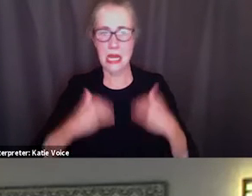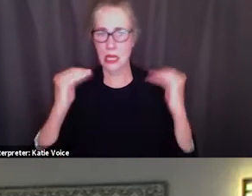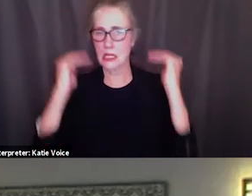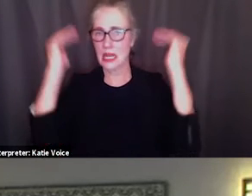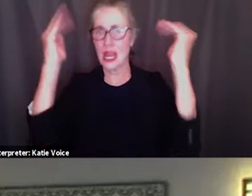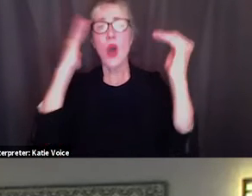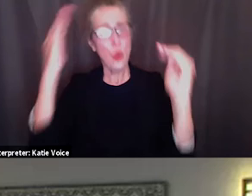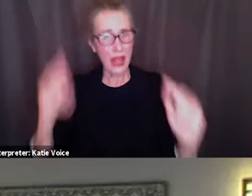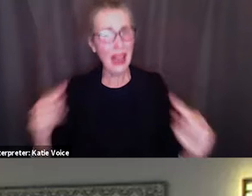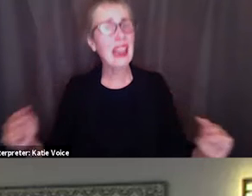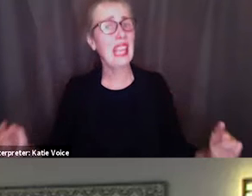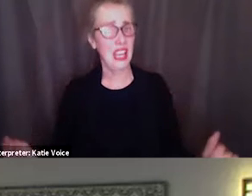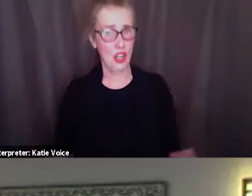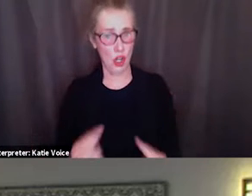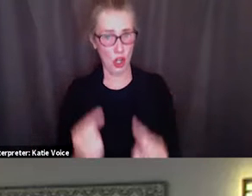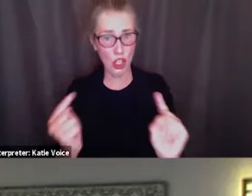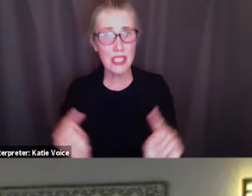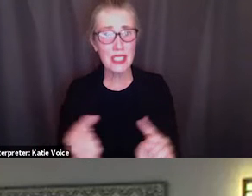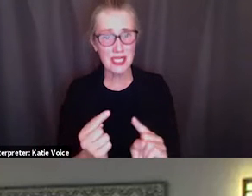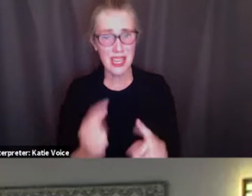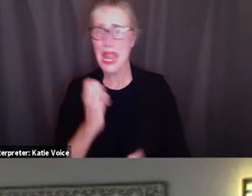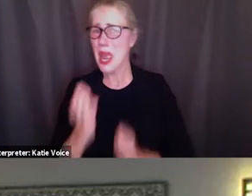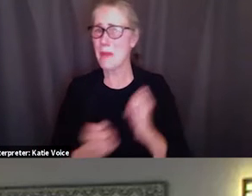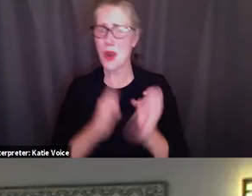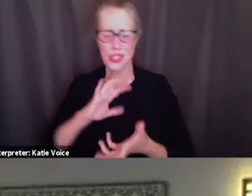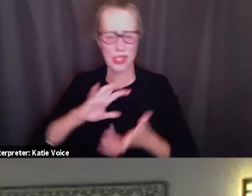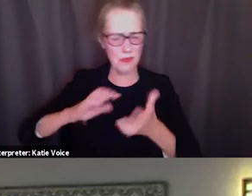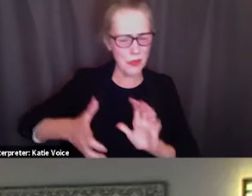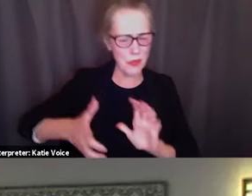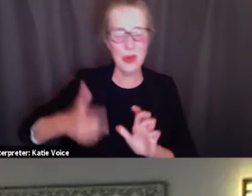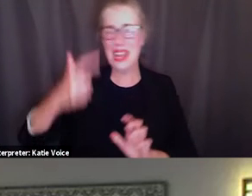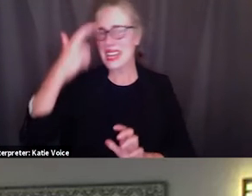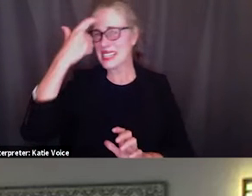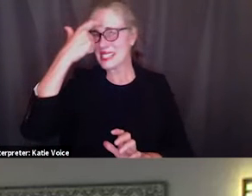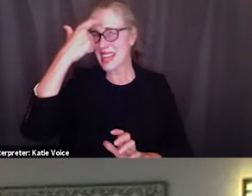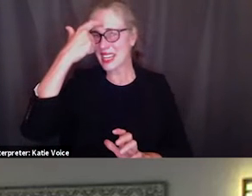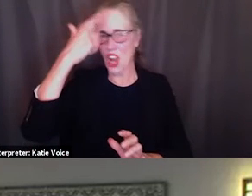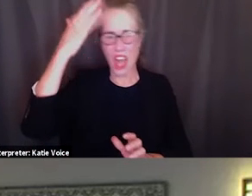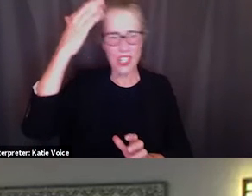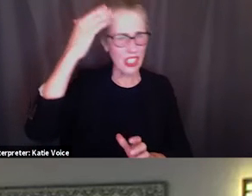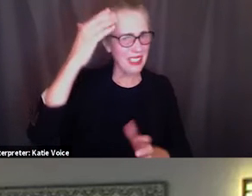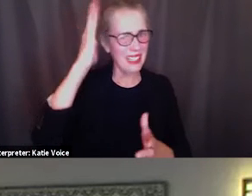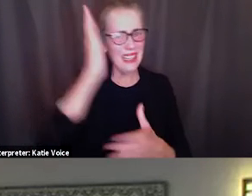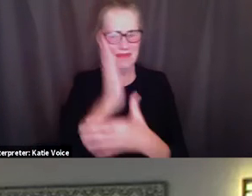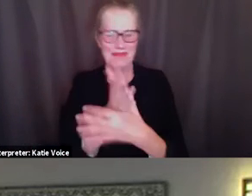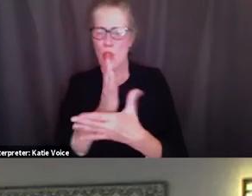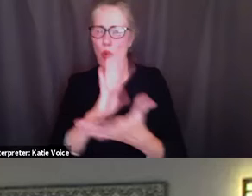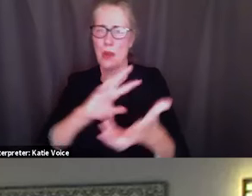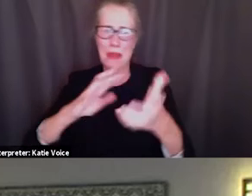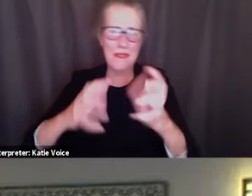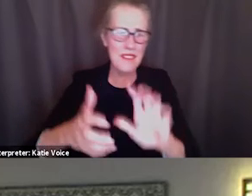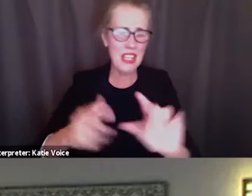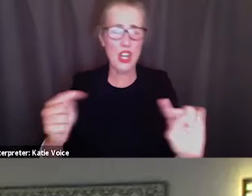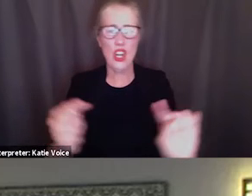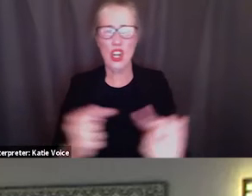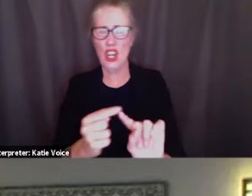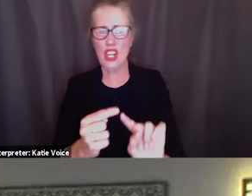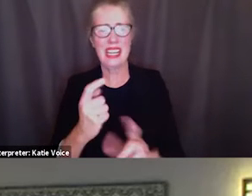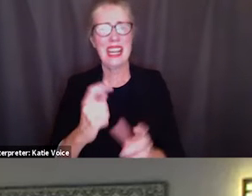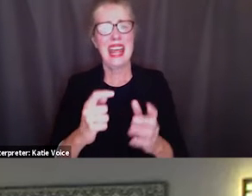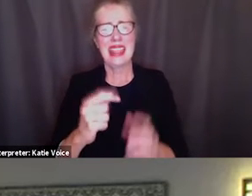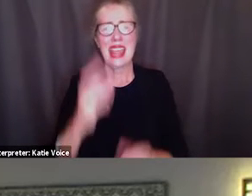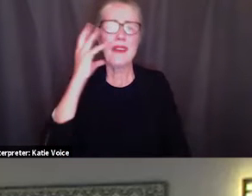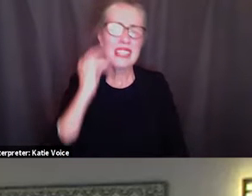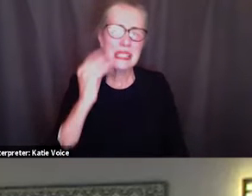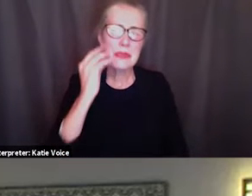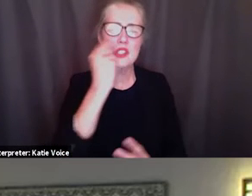y los niños, que se van a ver perjudicados emocionalmente, psicológicamente y físicamente. Y van